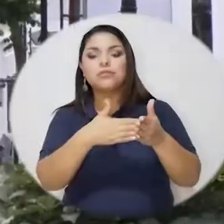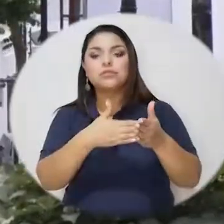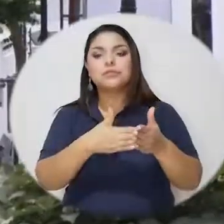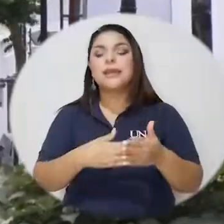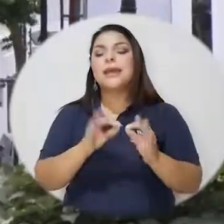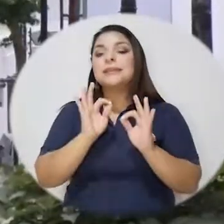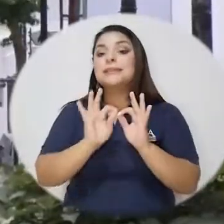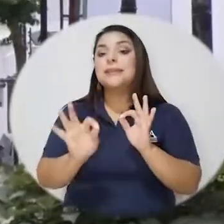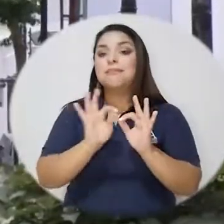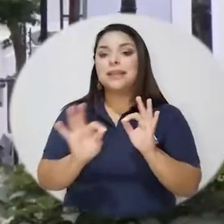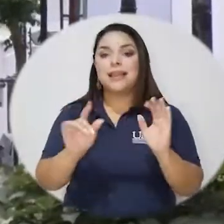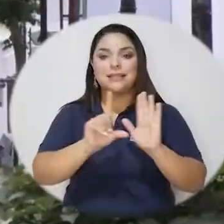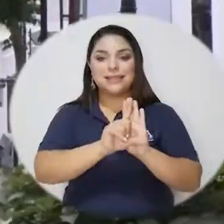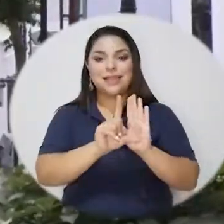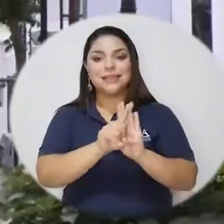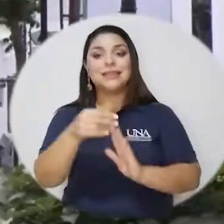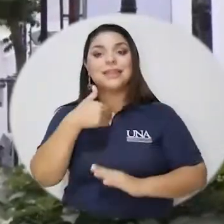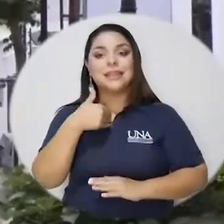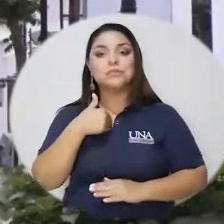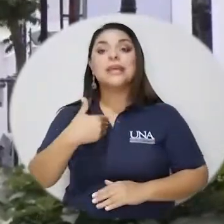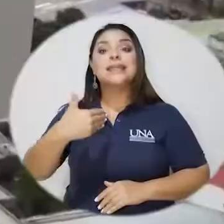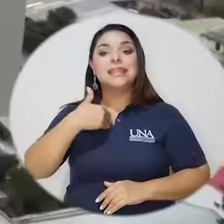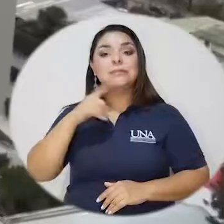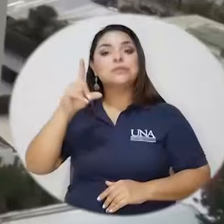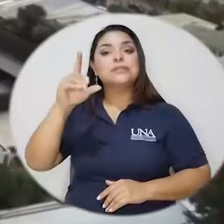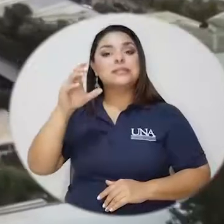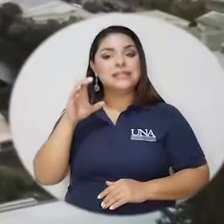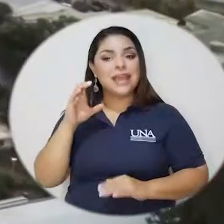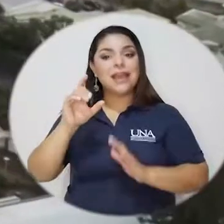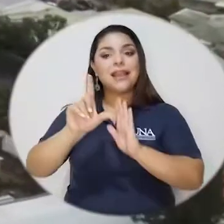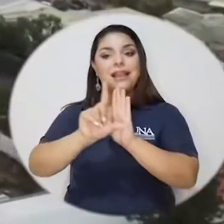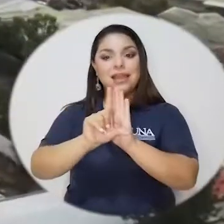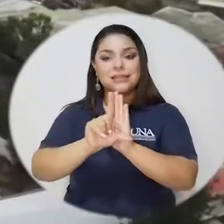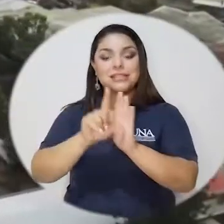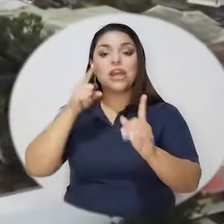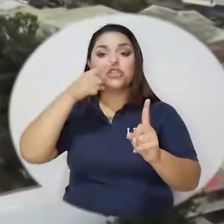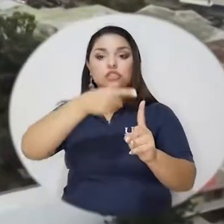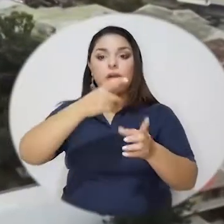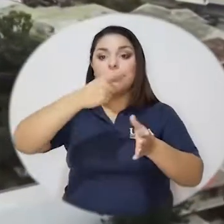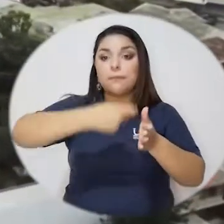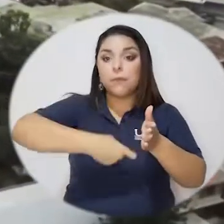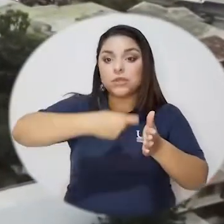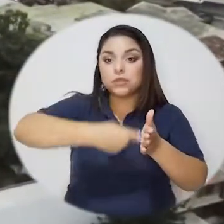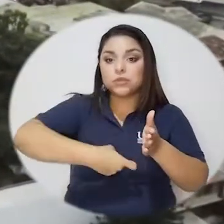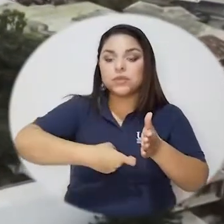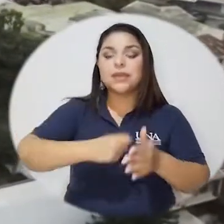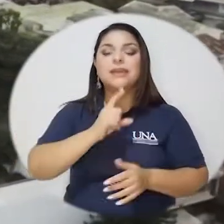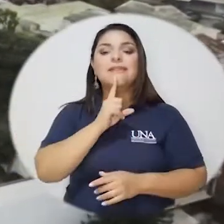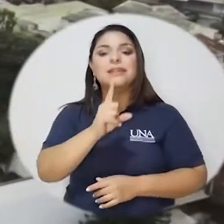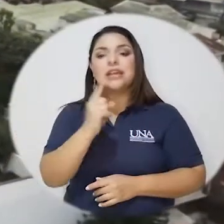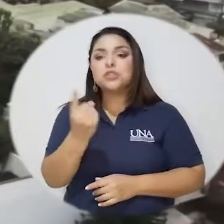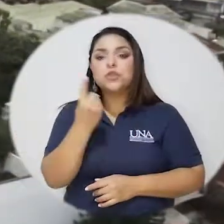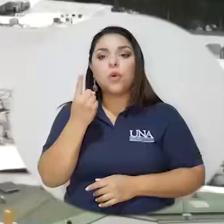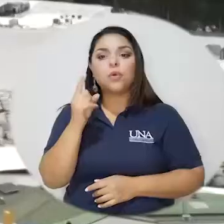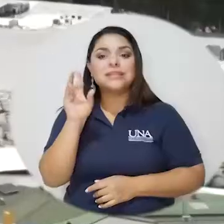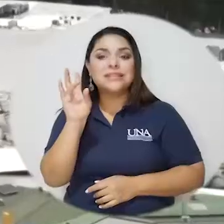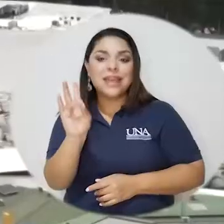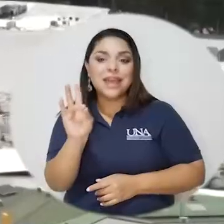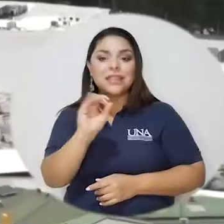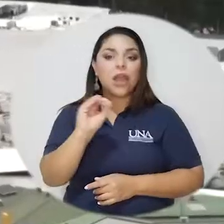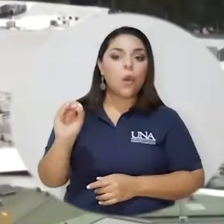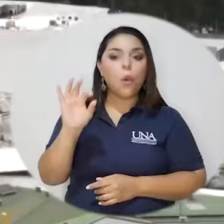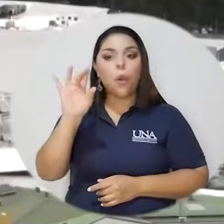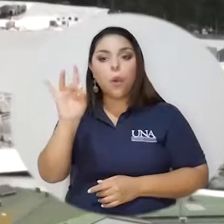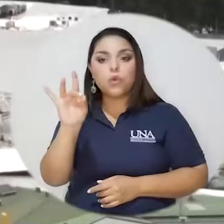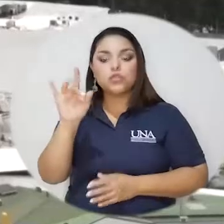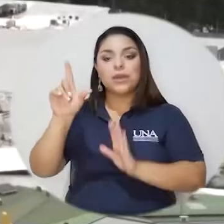es también simplificando las leyes que tenemos. Tenemos alrededor de 100 leyes que tienen que ver con impuestos. Y realmente